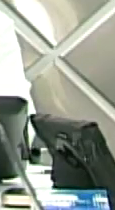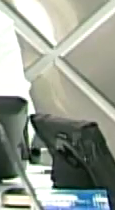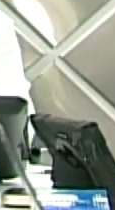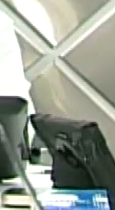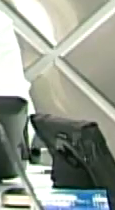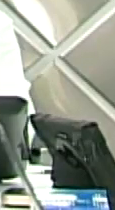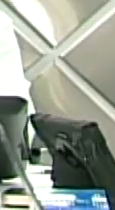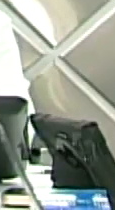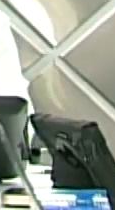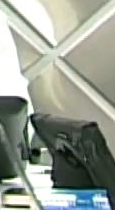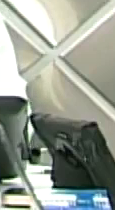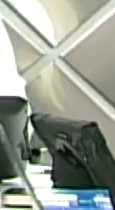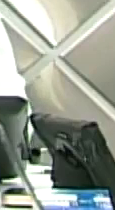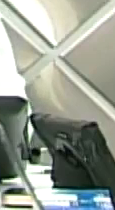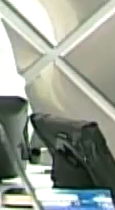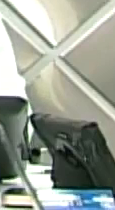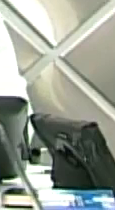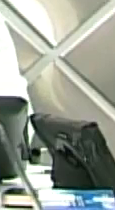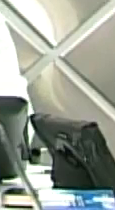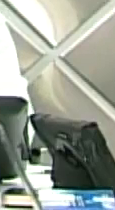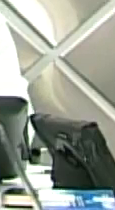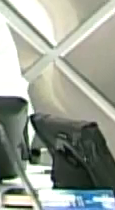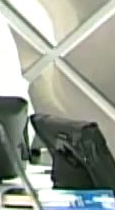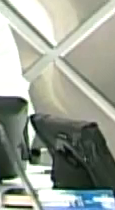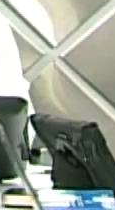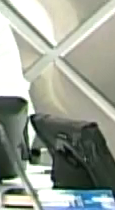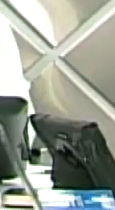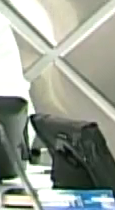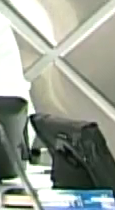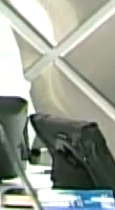en medios y en redes y nos escuchan.